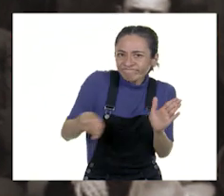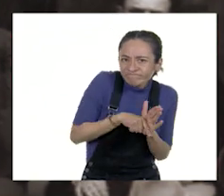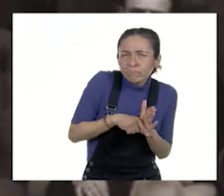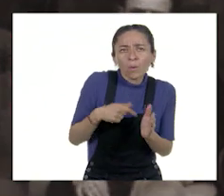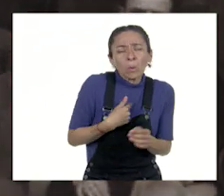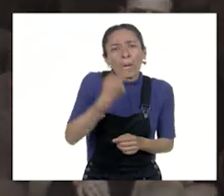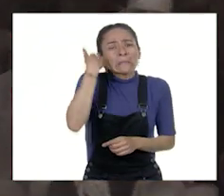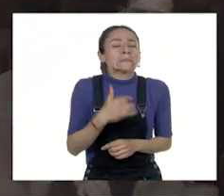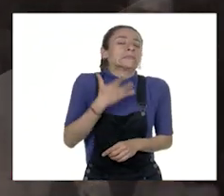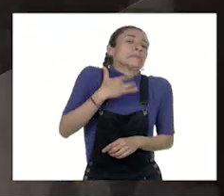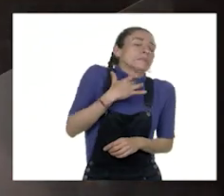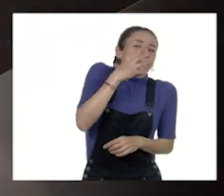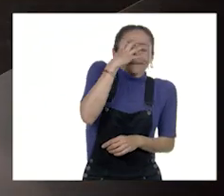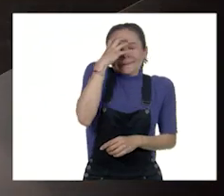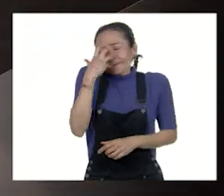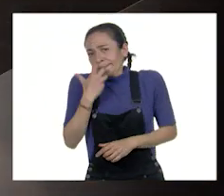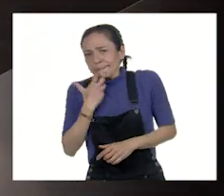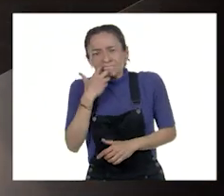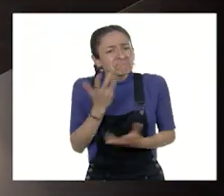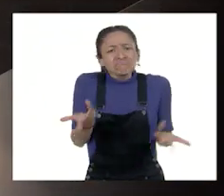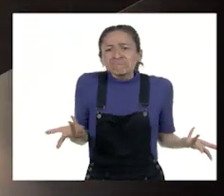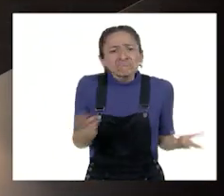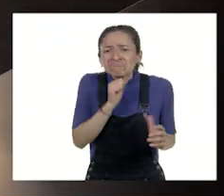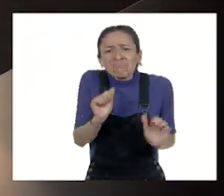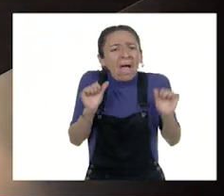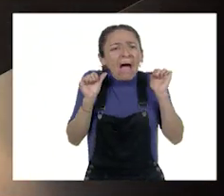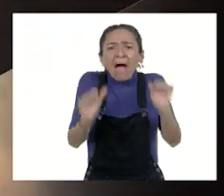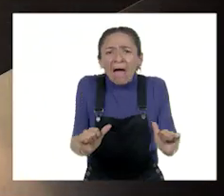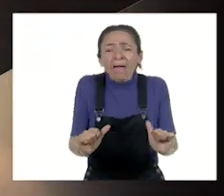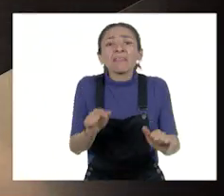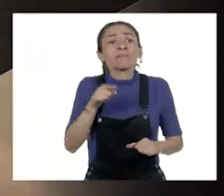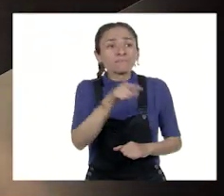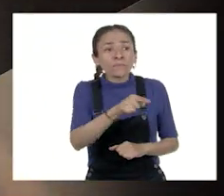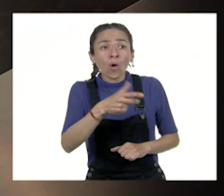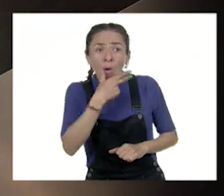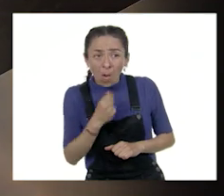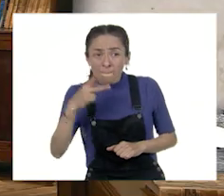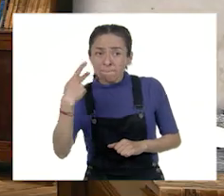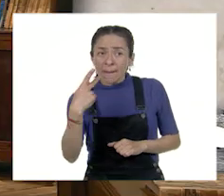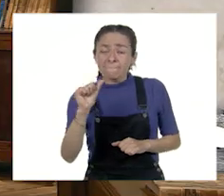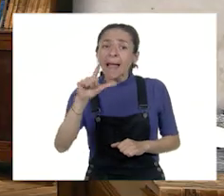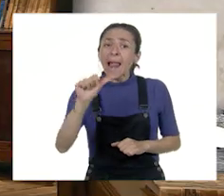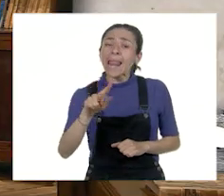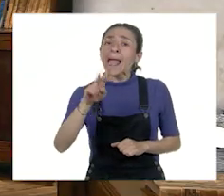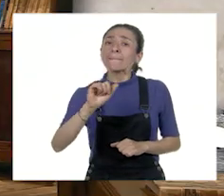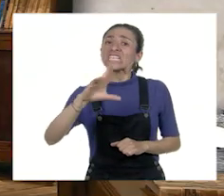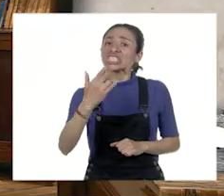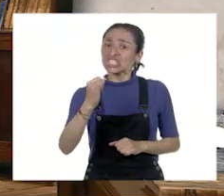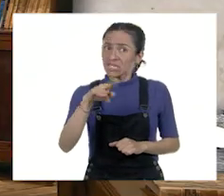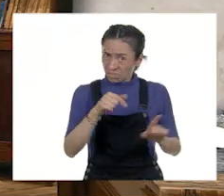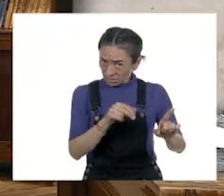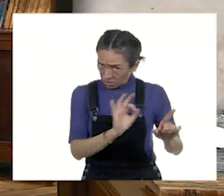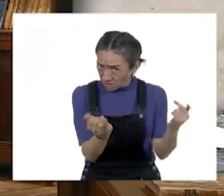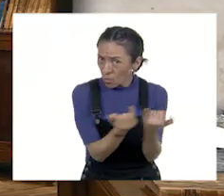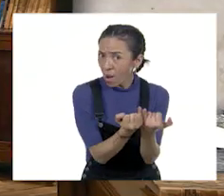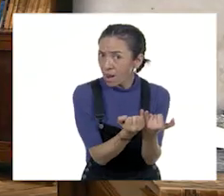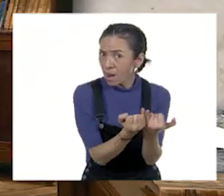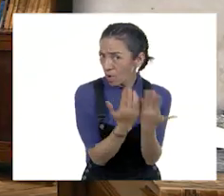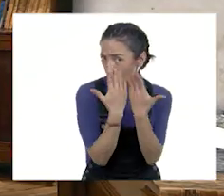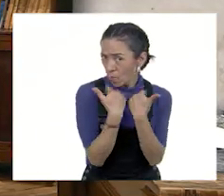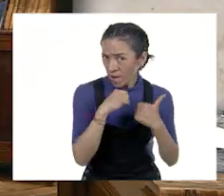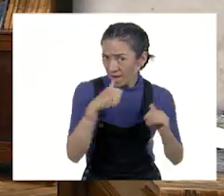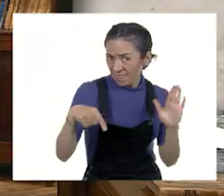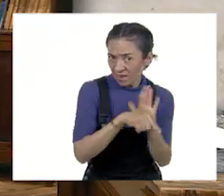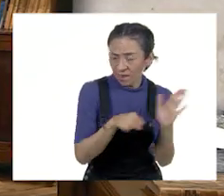avergonzarme. ¿Y podría el señor Pallavicini decir lo mismo? ¡Sacos! Que se va con